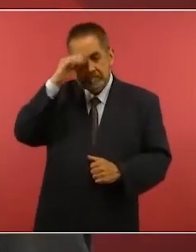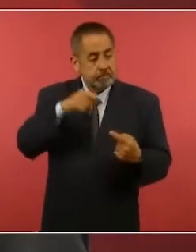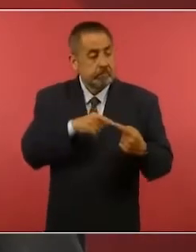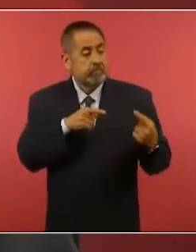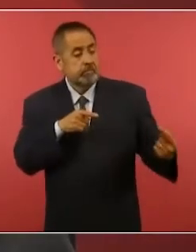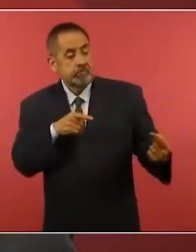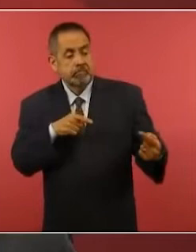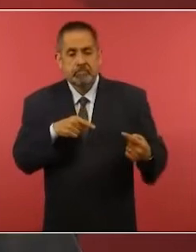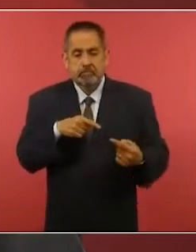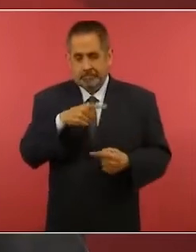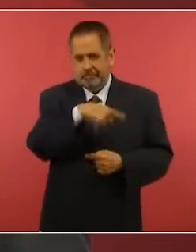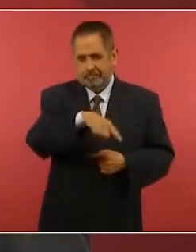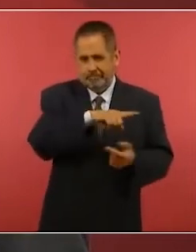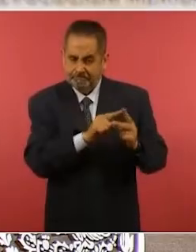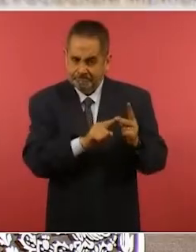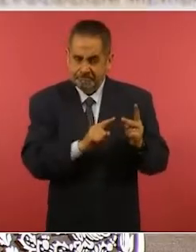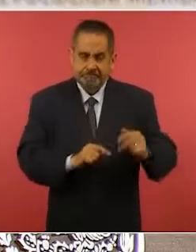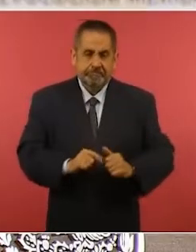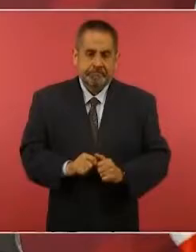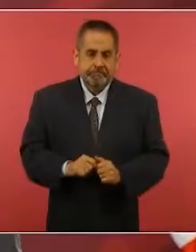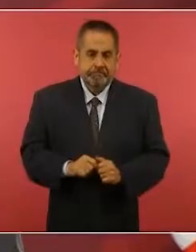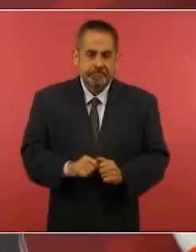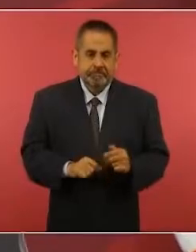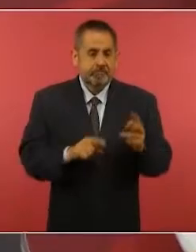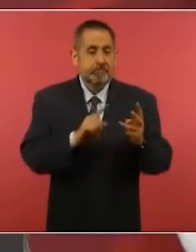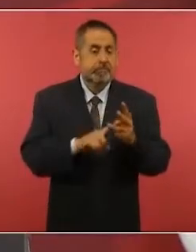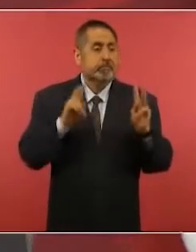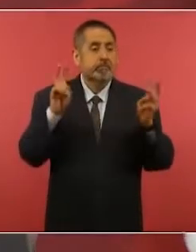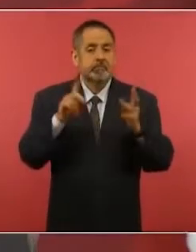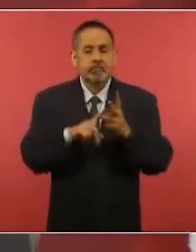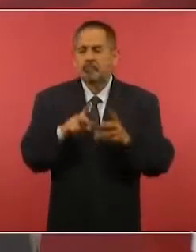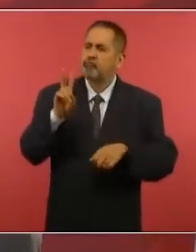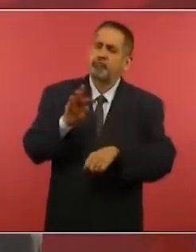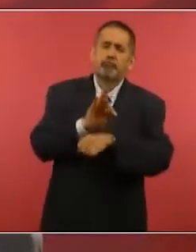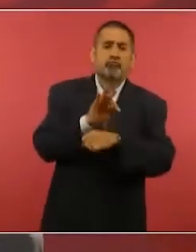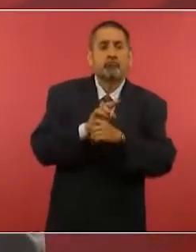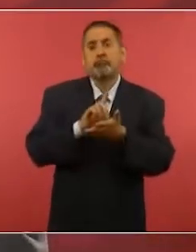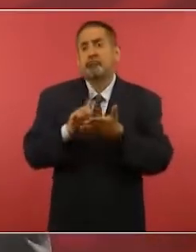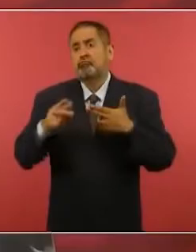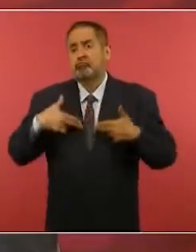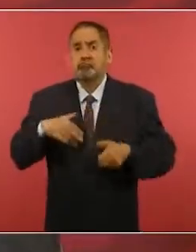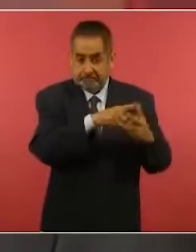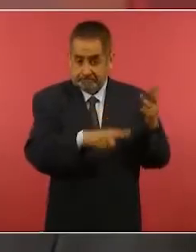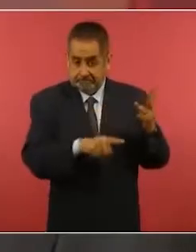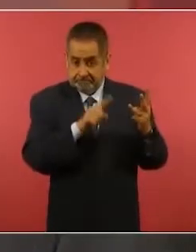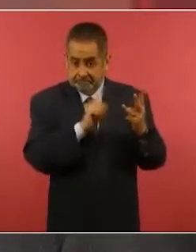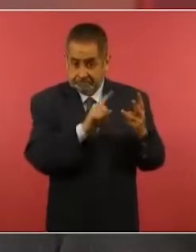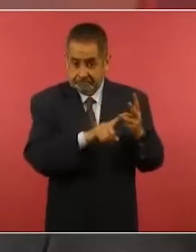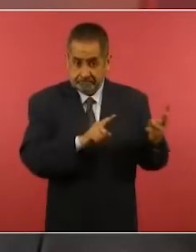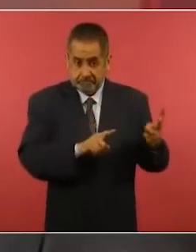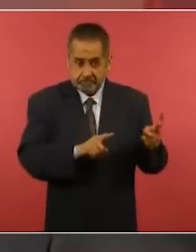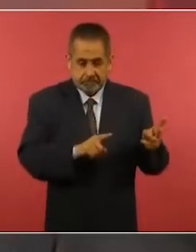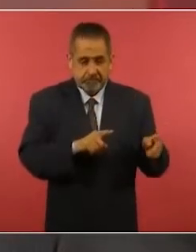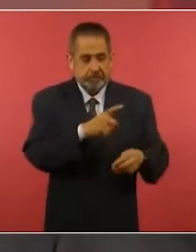adversarios conservadores, los pseudo defensores de derechos humanos, que no